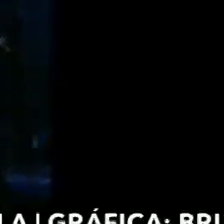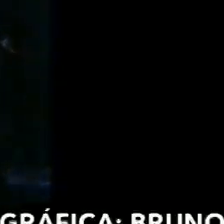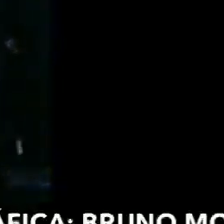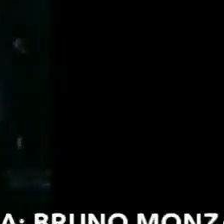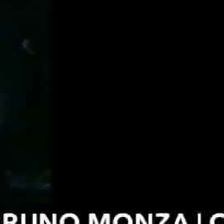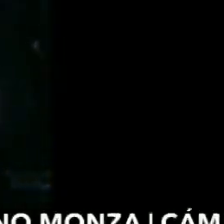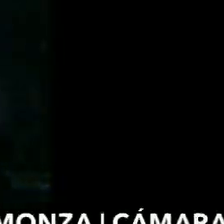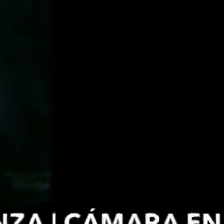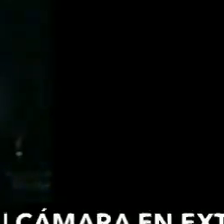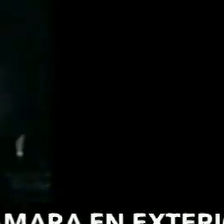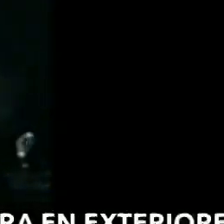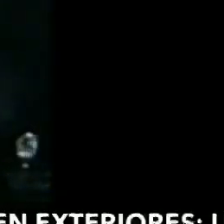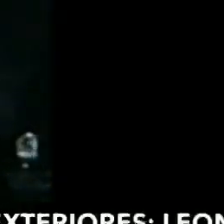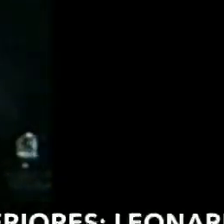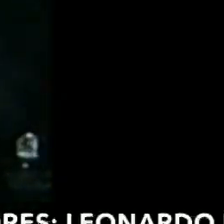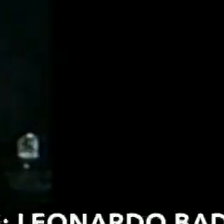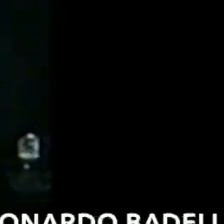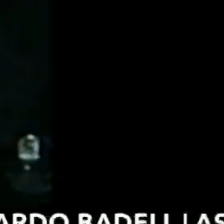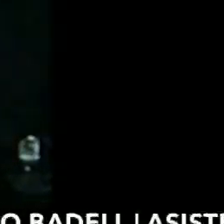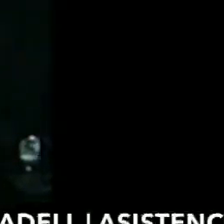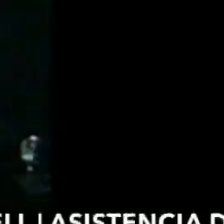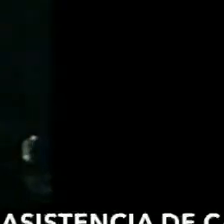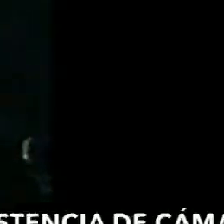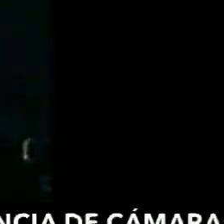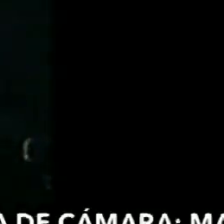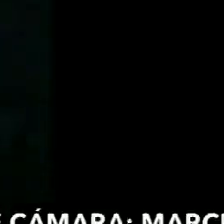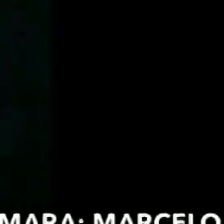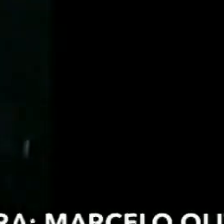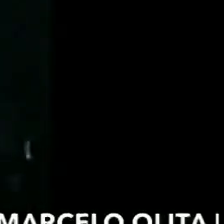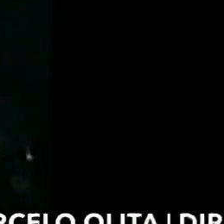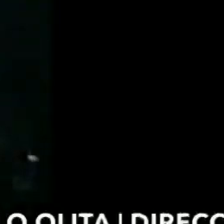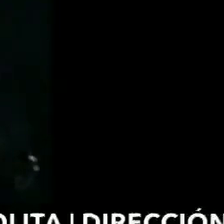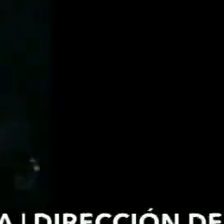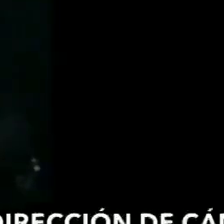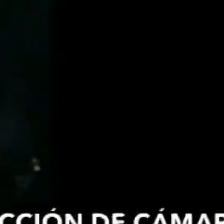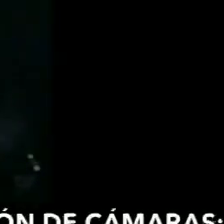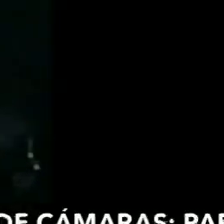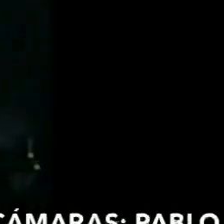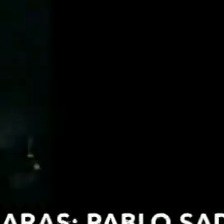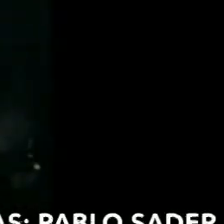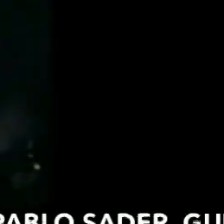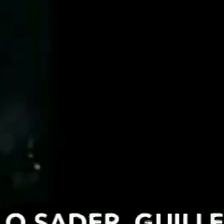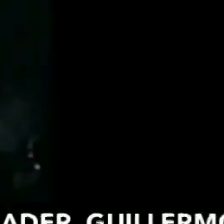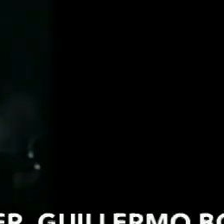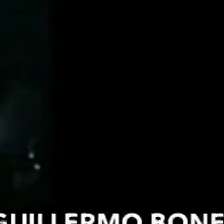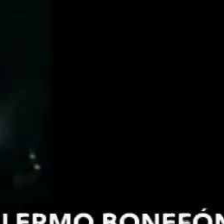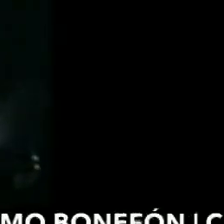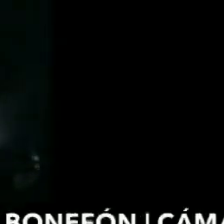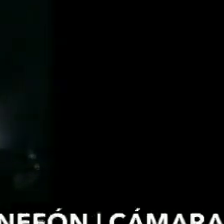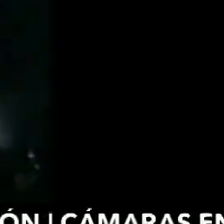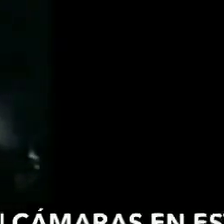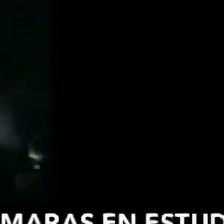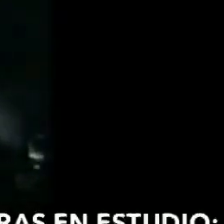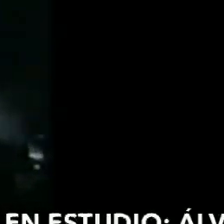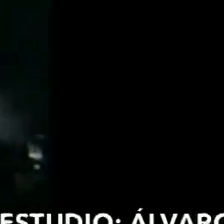que es lindo para un veterano estar rodeado de gente joven, que a uno le